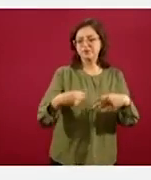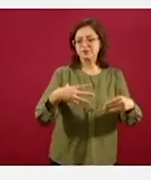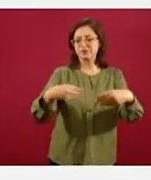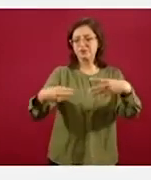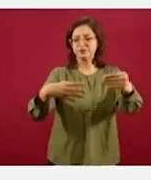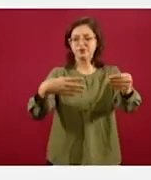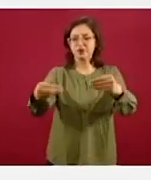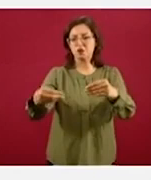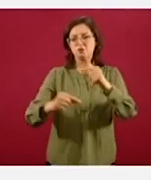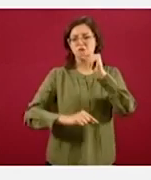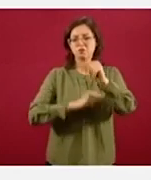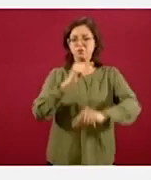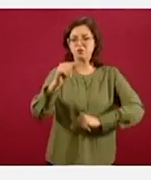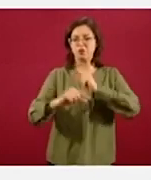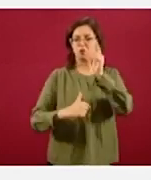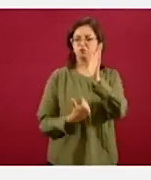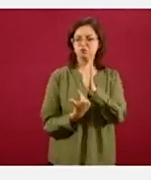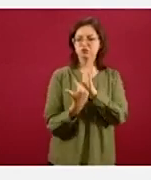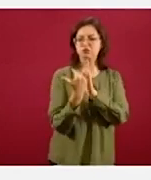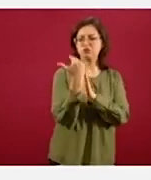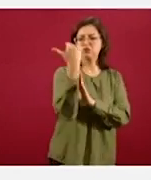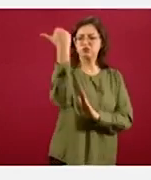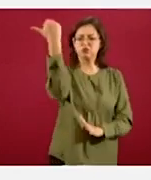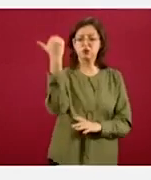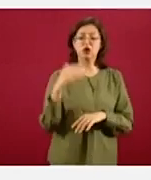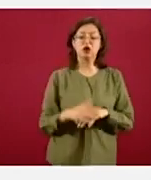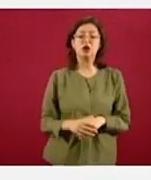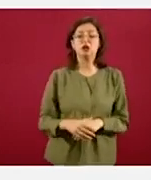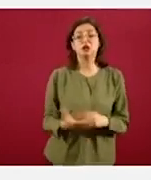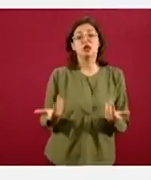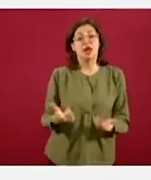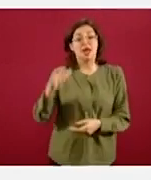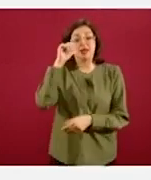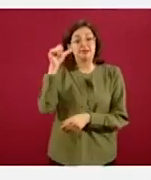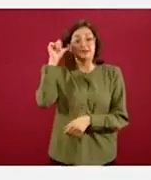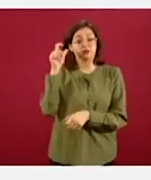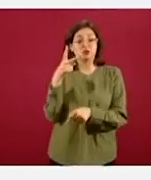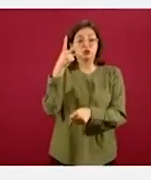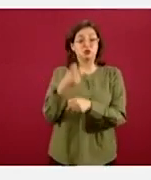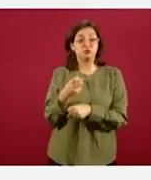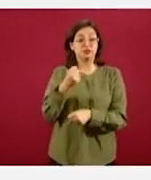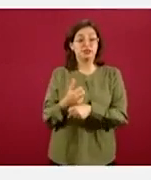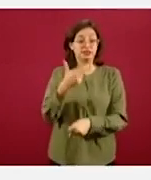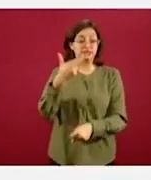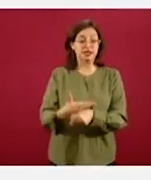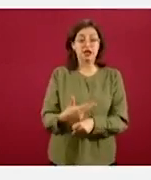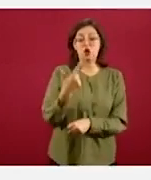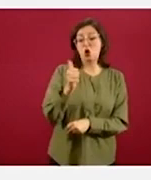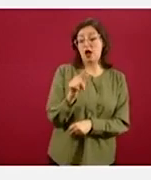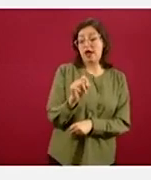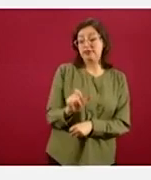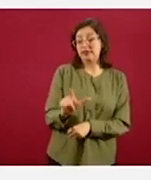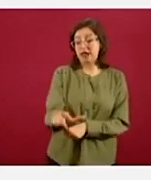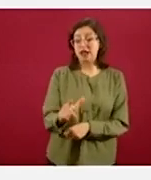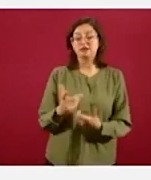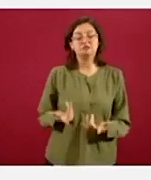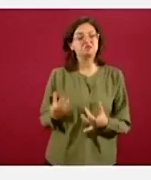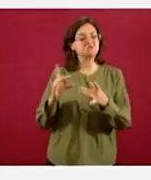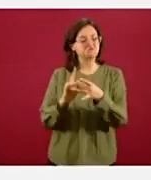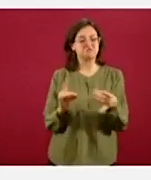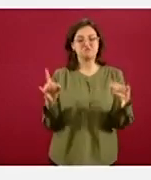de 993 y, como ayer ya lo explicó el subsecretario López-Gatell, este es el famoso y